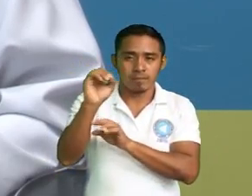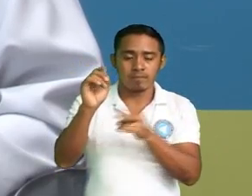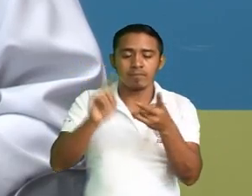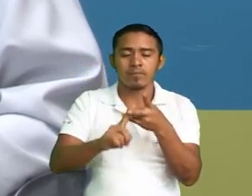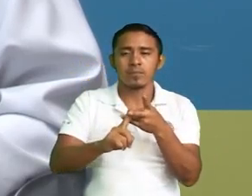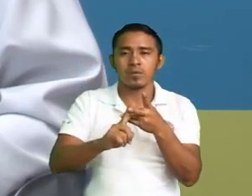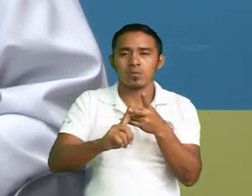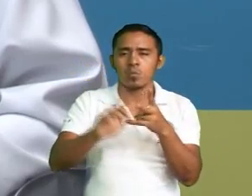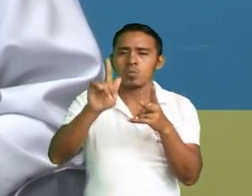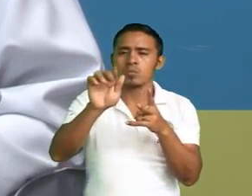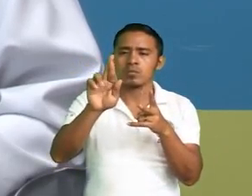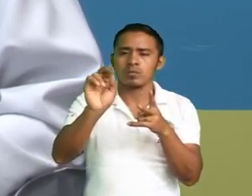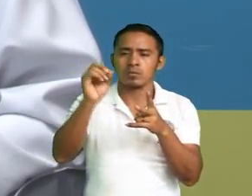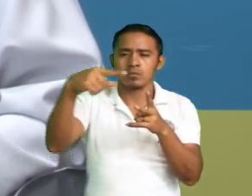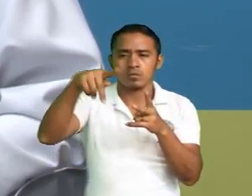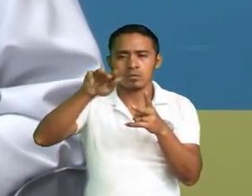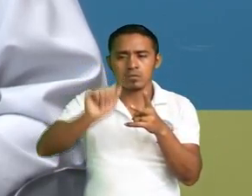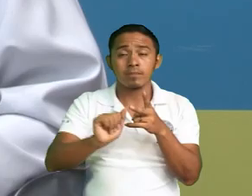comunica